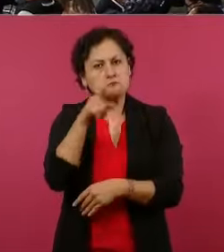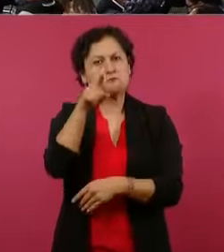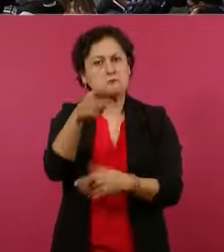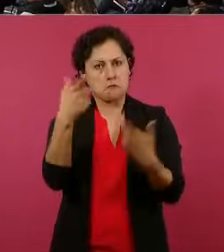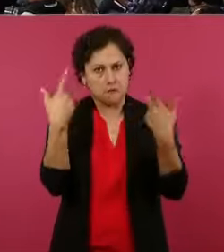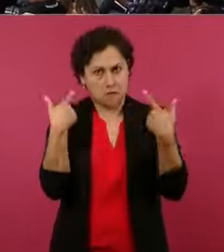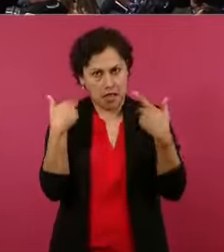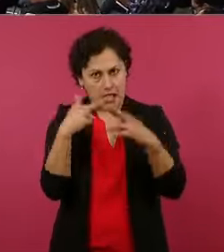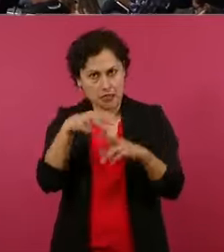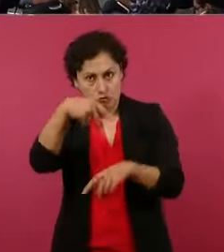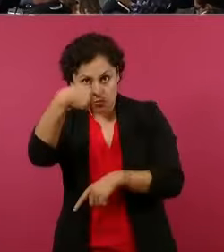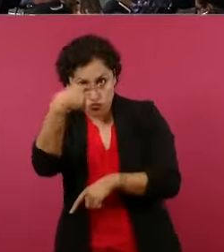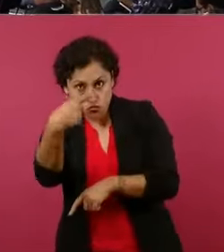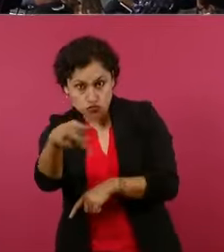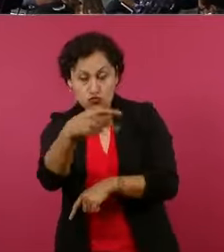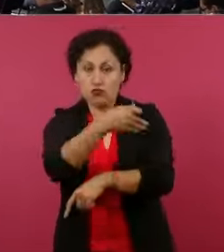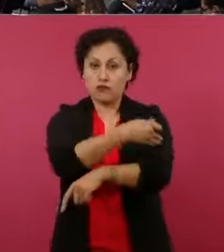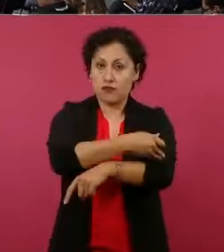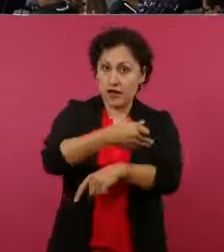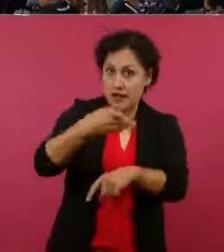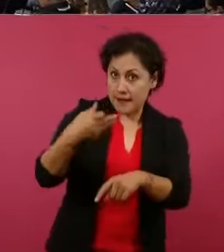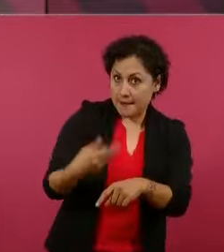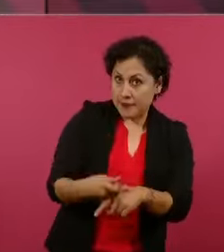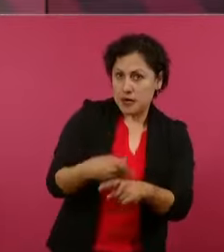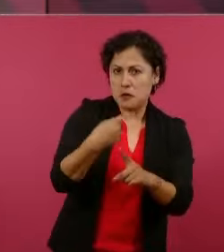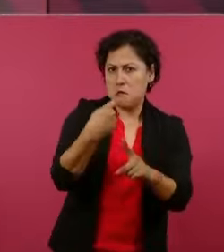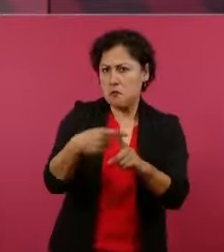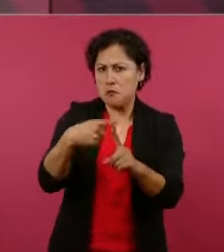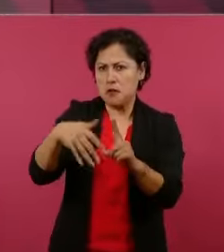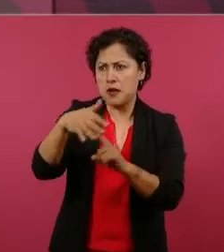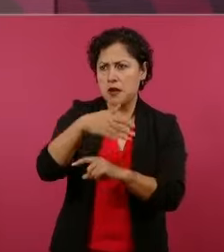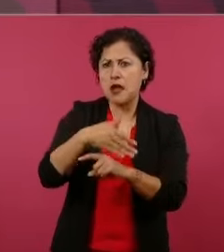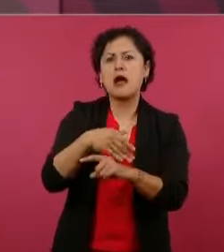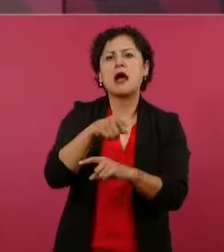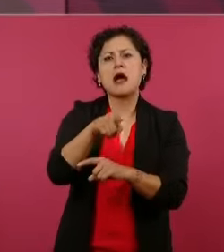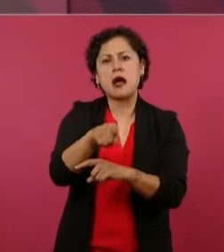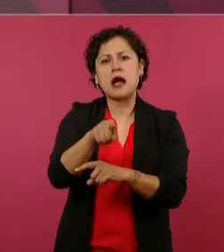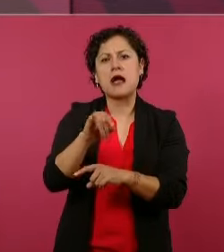familia Todos puedan atenderse